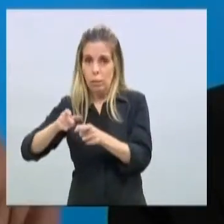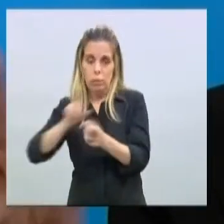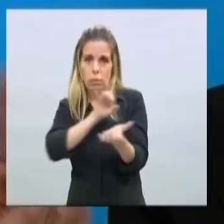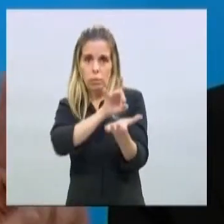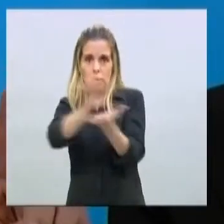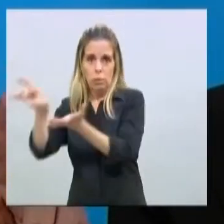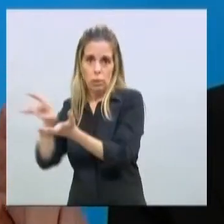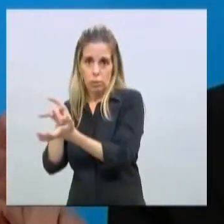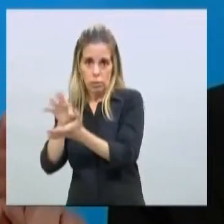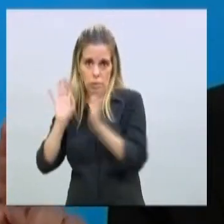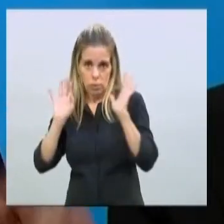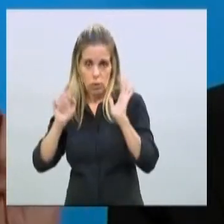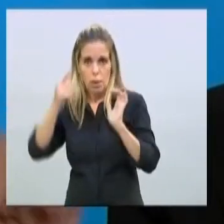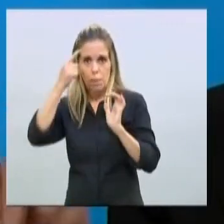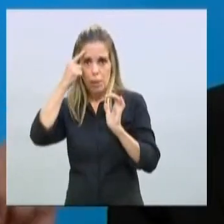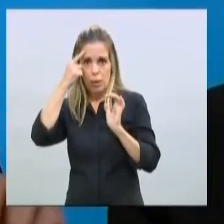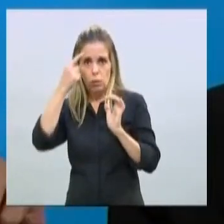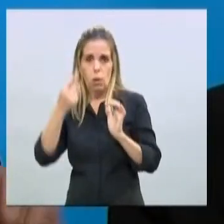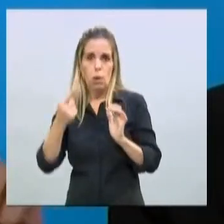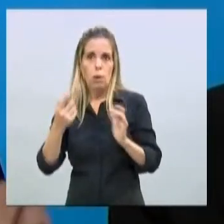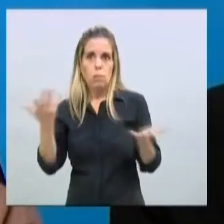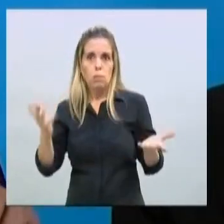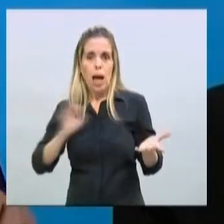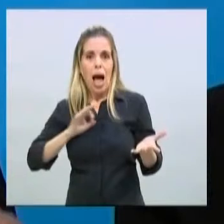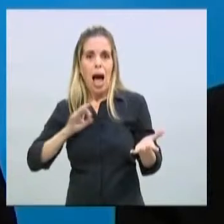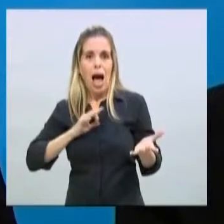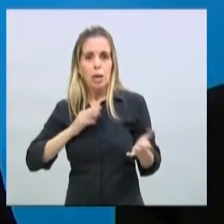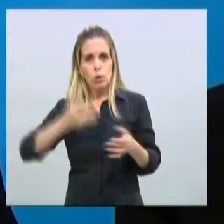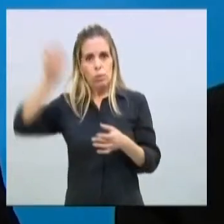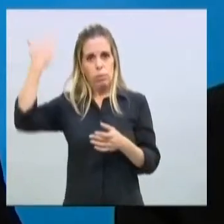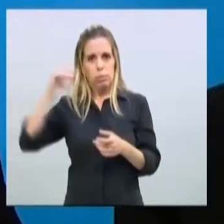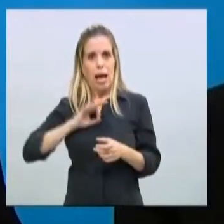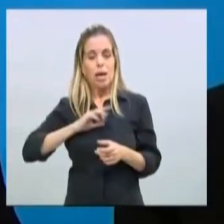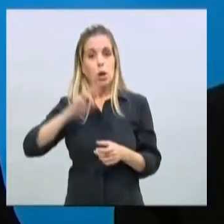que en 2 años, en la crisis del año 2008,